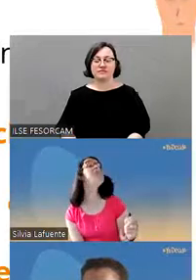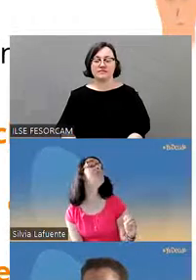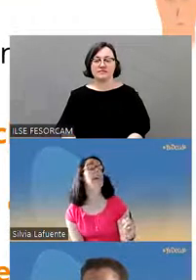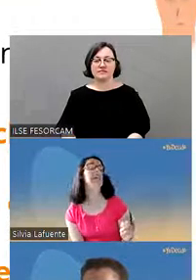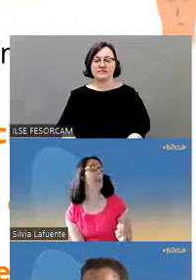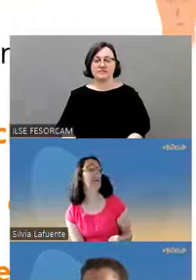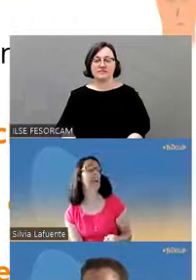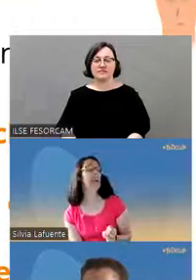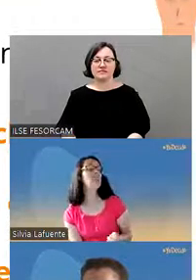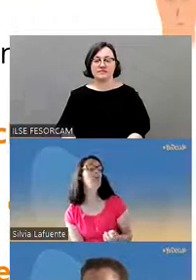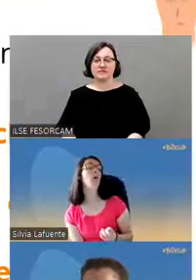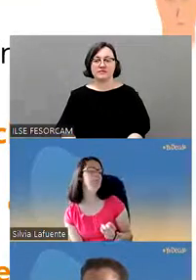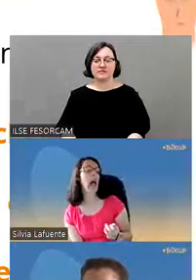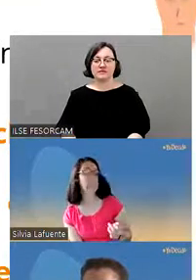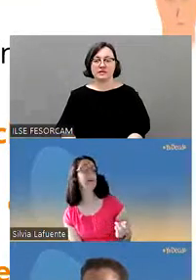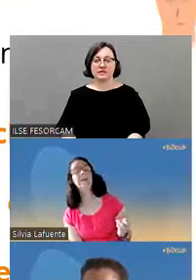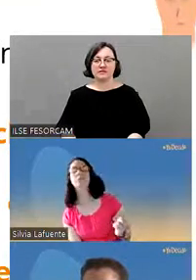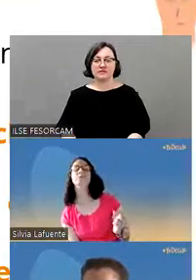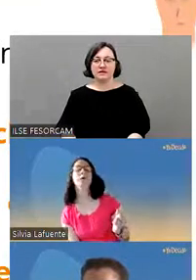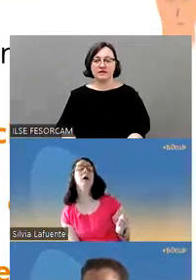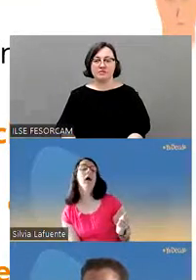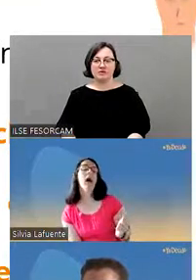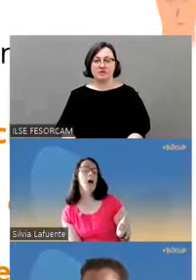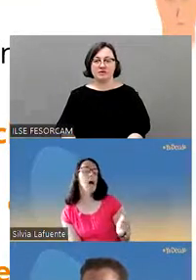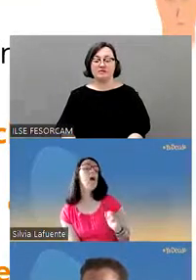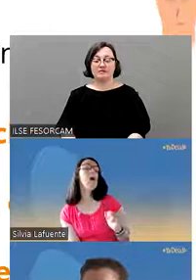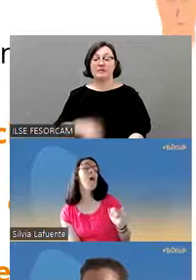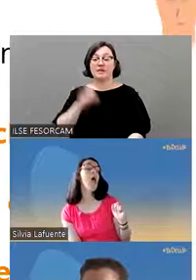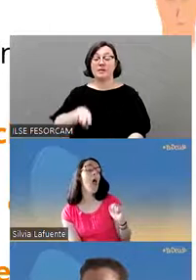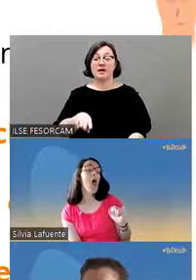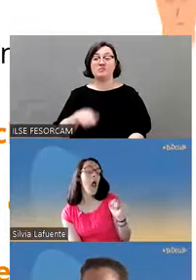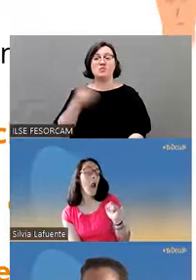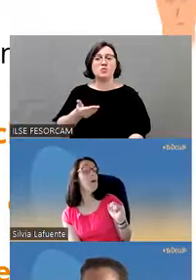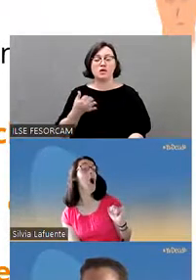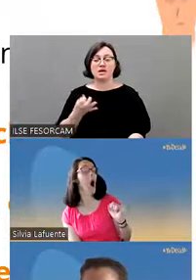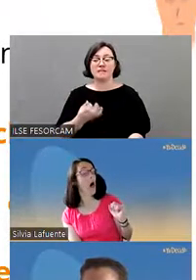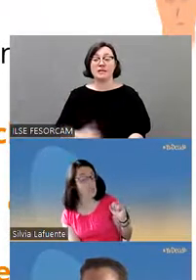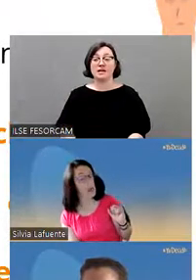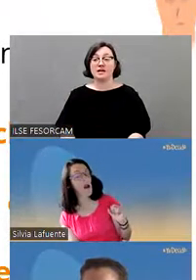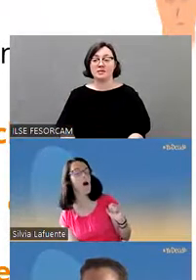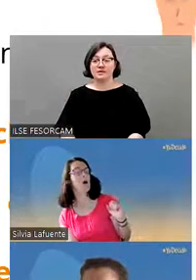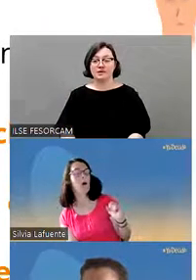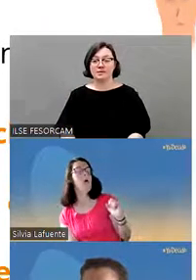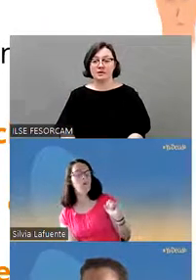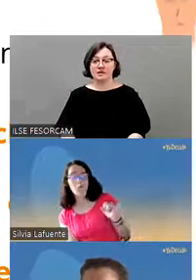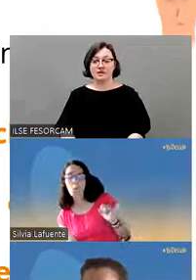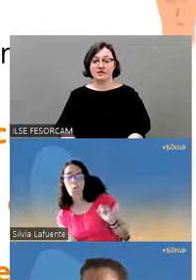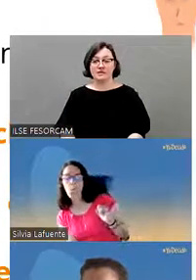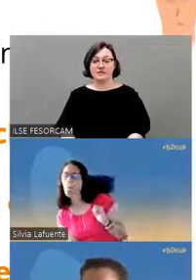es muy importante. También es muy importante. Lo aseo